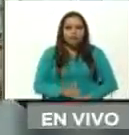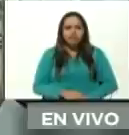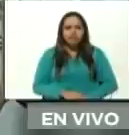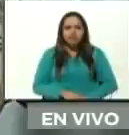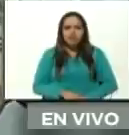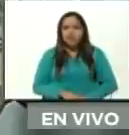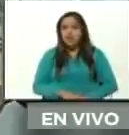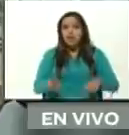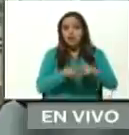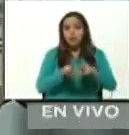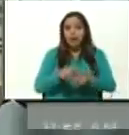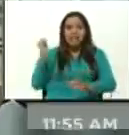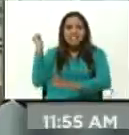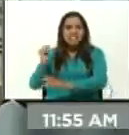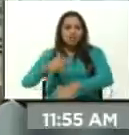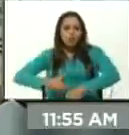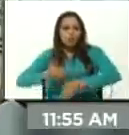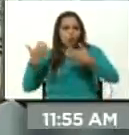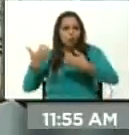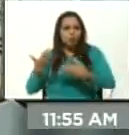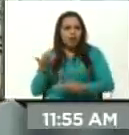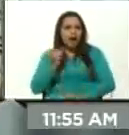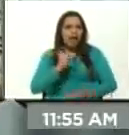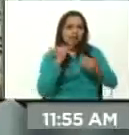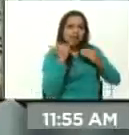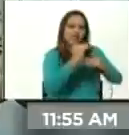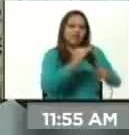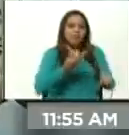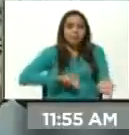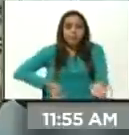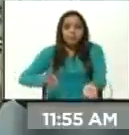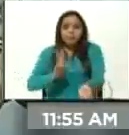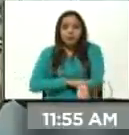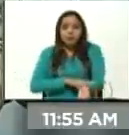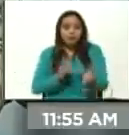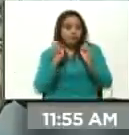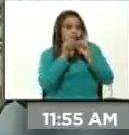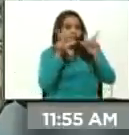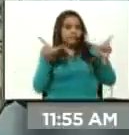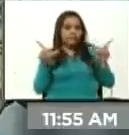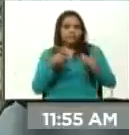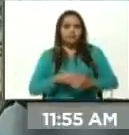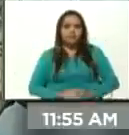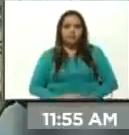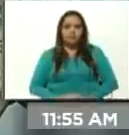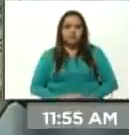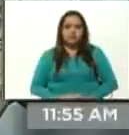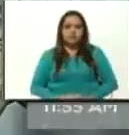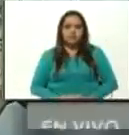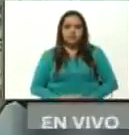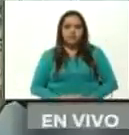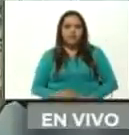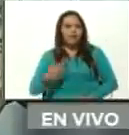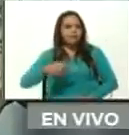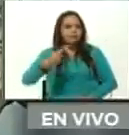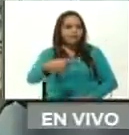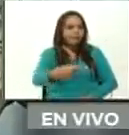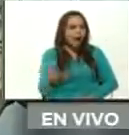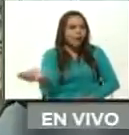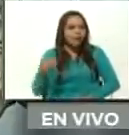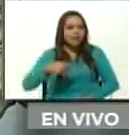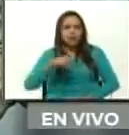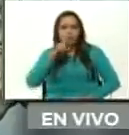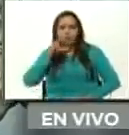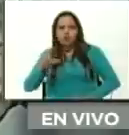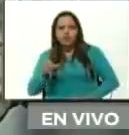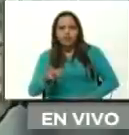odio que alcanzaron su nivel más insólito durante esos meses lamentables